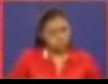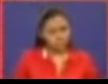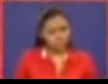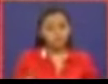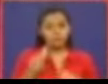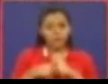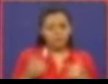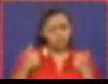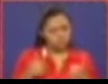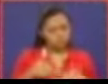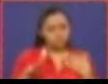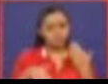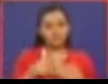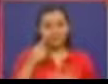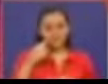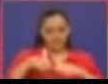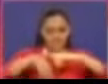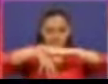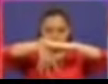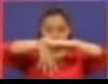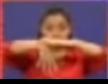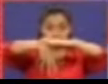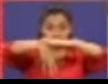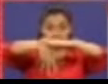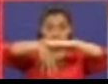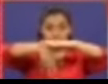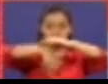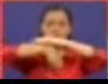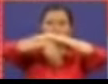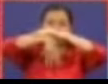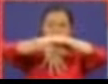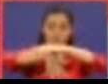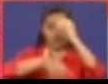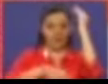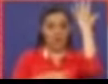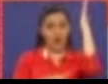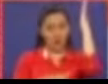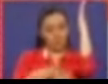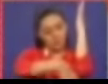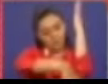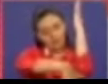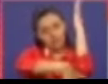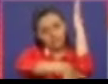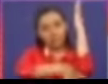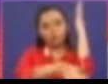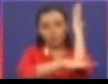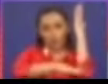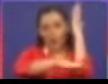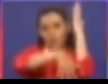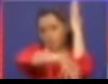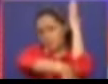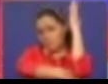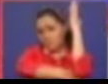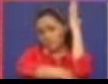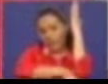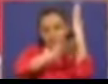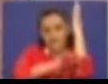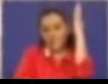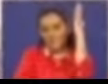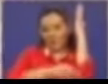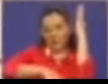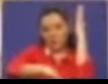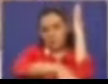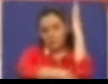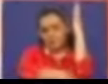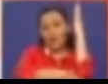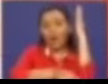vieron raíces en el aire. ¿Cómo puede cultivarse una planta en el aire? Eso es lo que se llama, déjenme